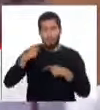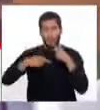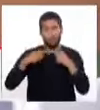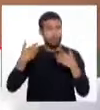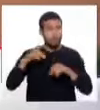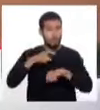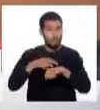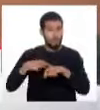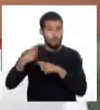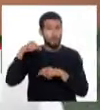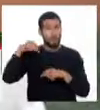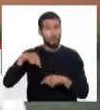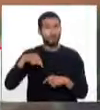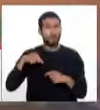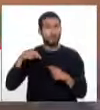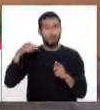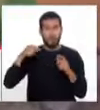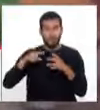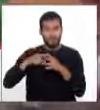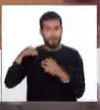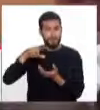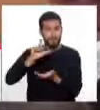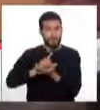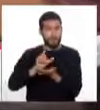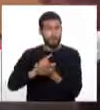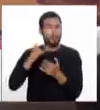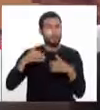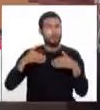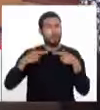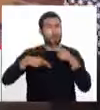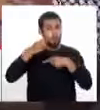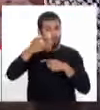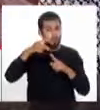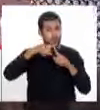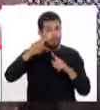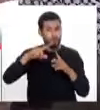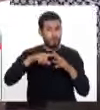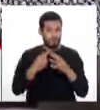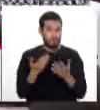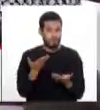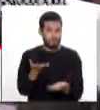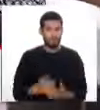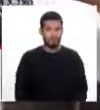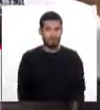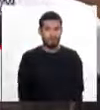en cualquier momento desde este punto de la capital y damos pase a Estudios Centrales.